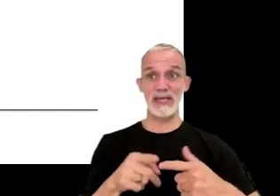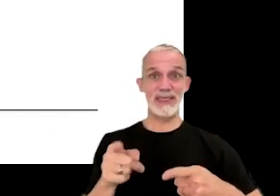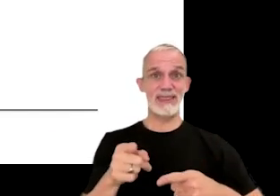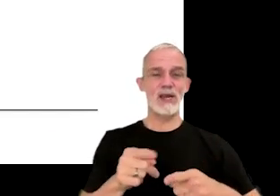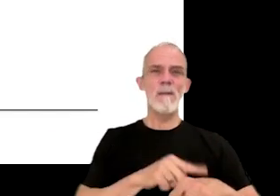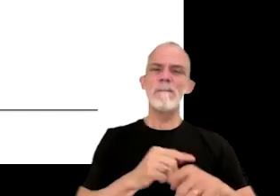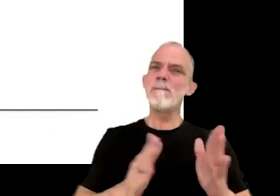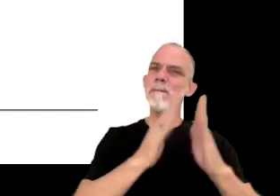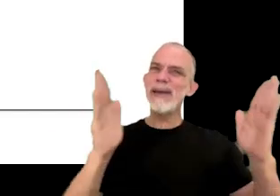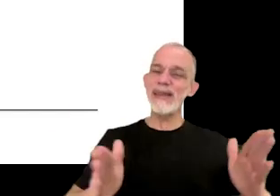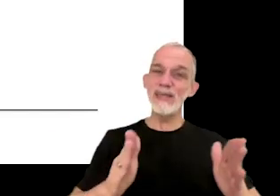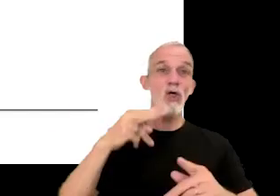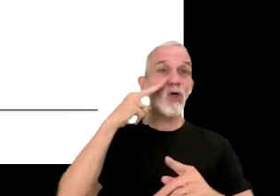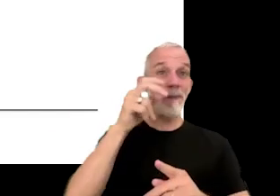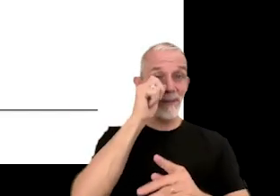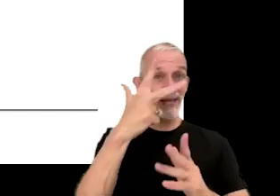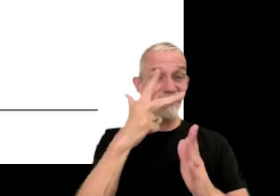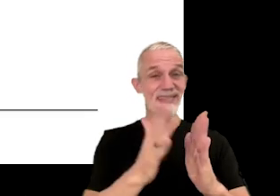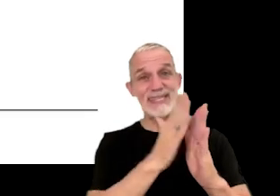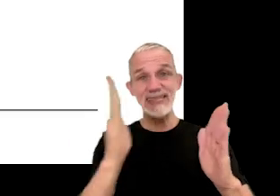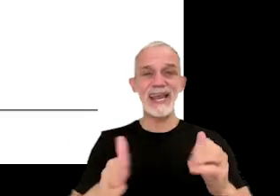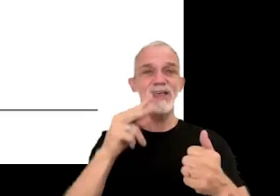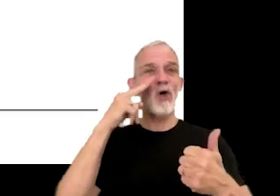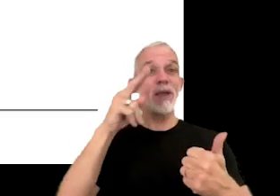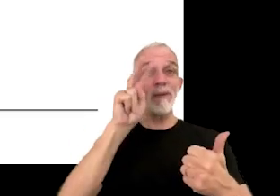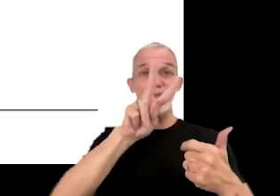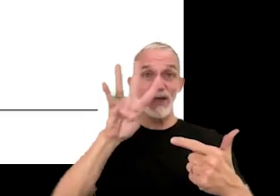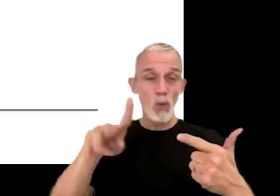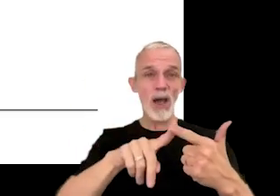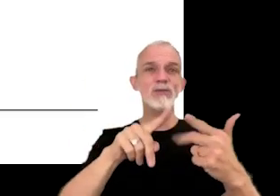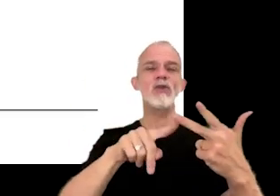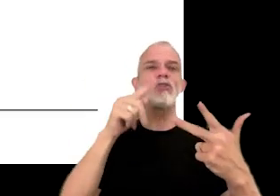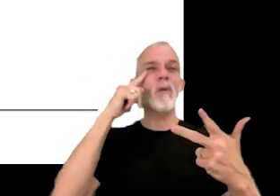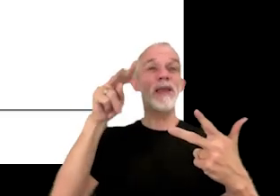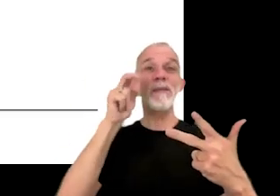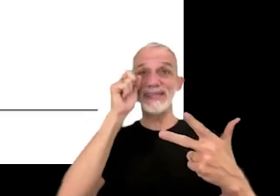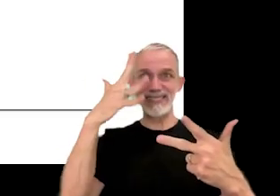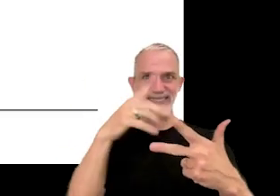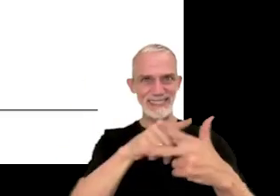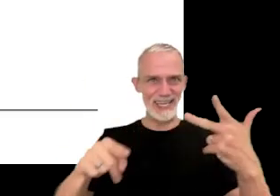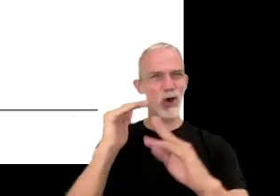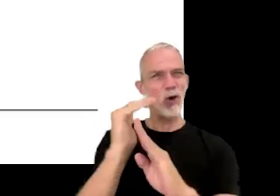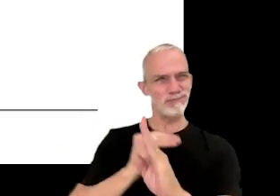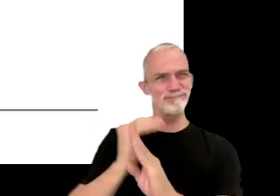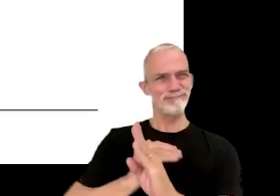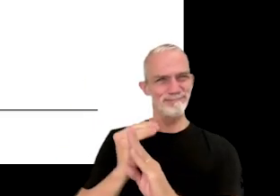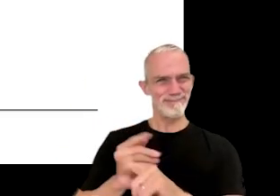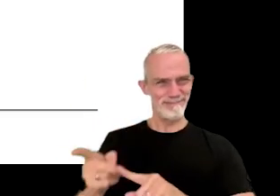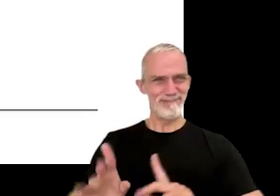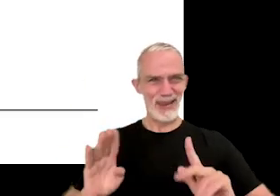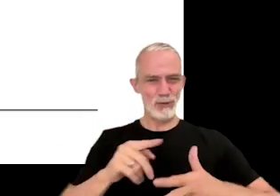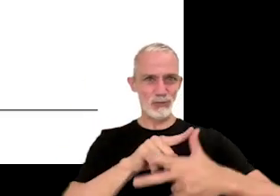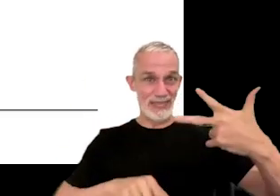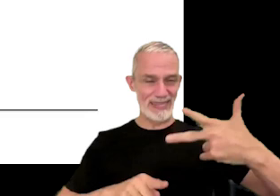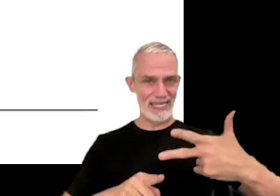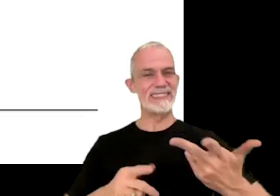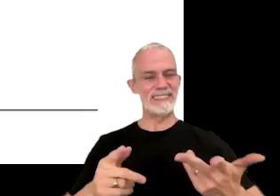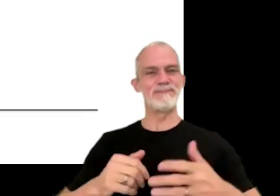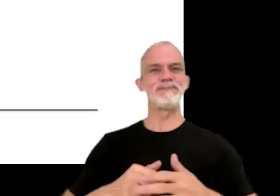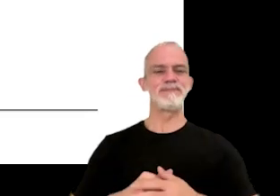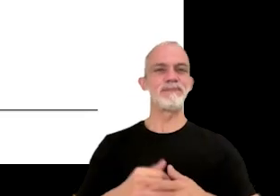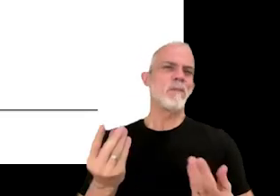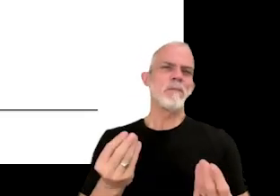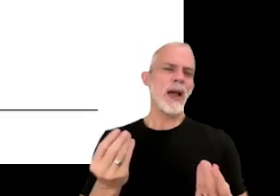periodos 2023, 2024 y 2025. Este beneficio es